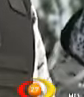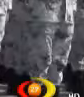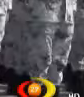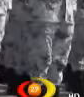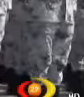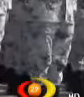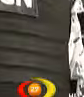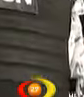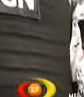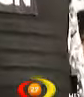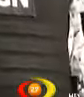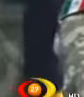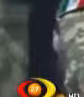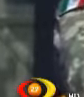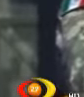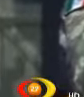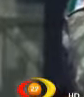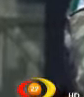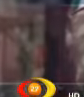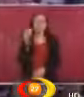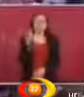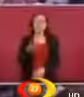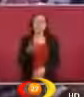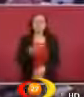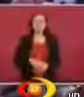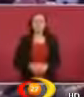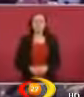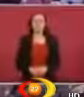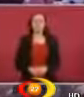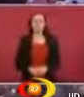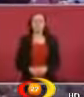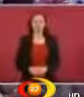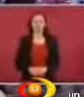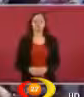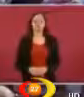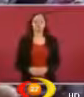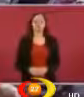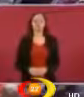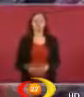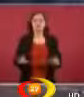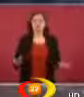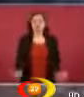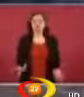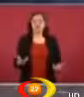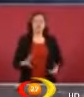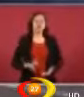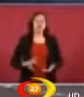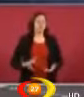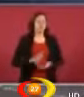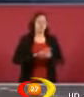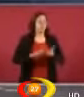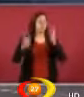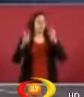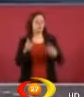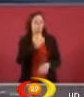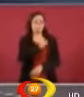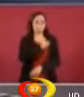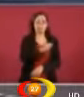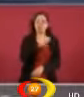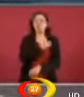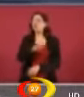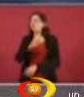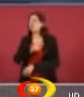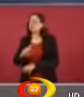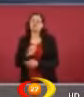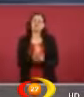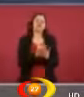es el principal desafío de su gobierno la disminución de la incidencia delictiva en el país constituye